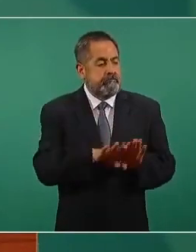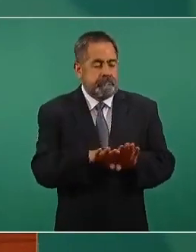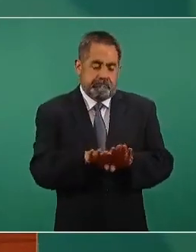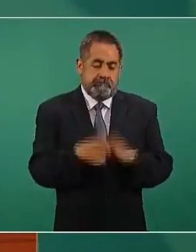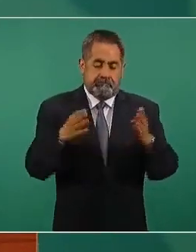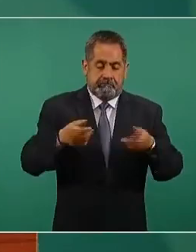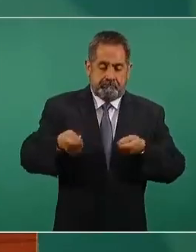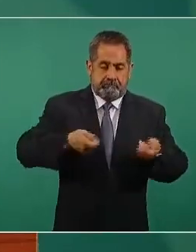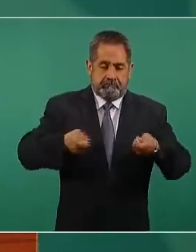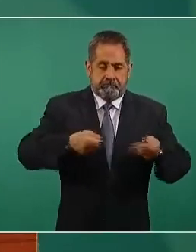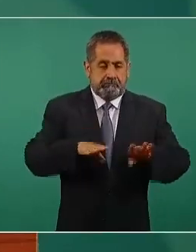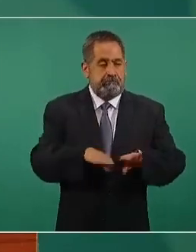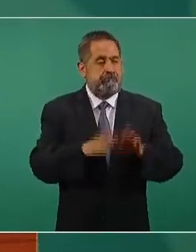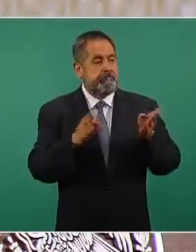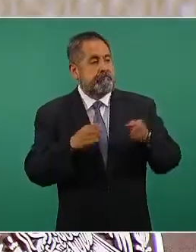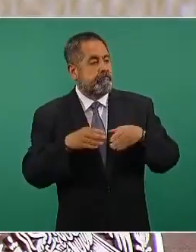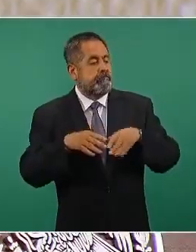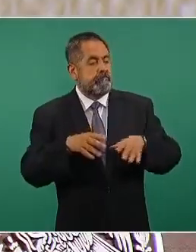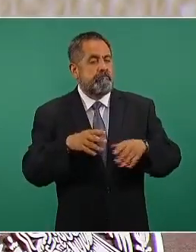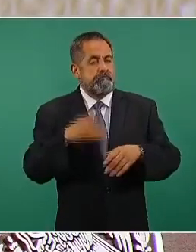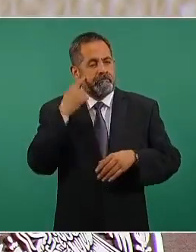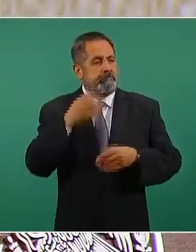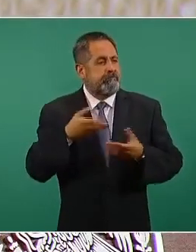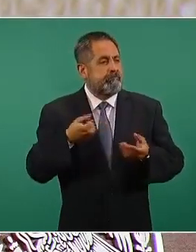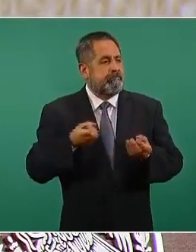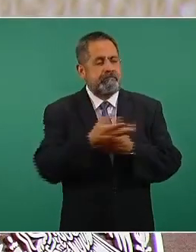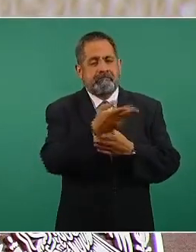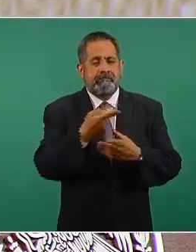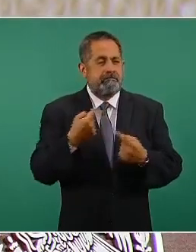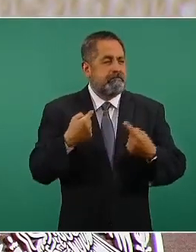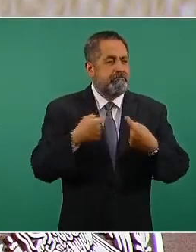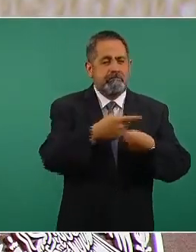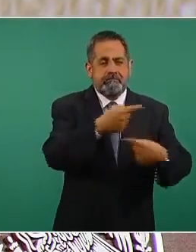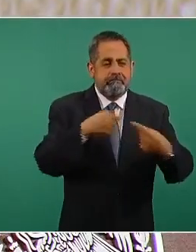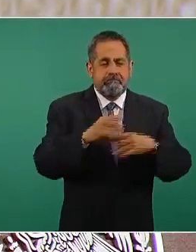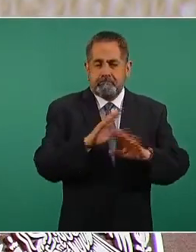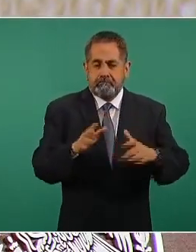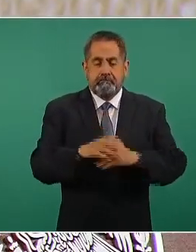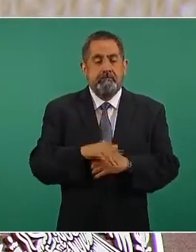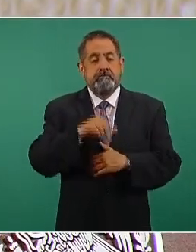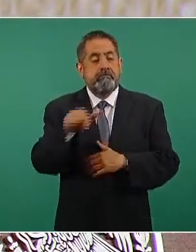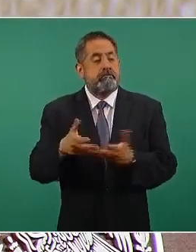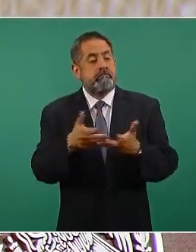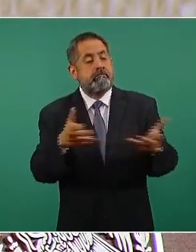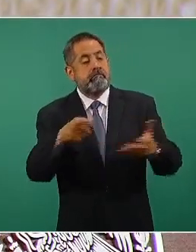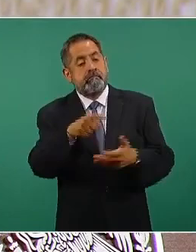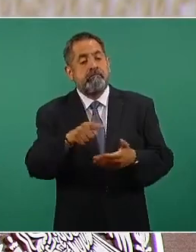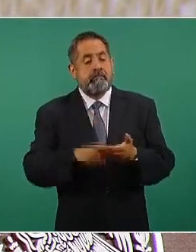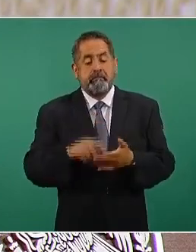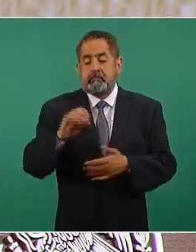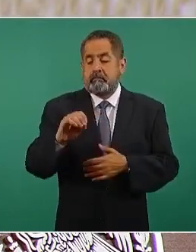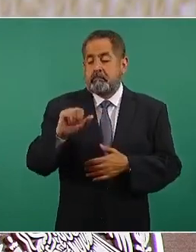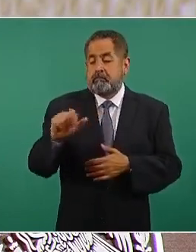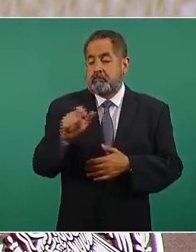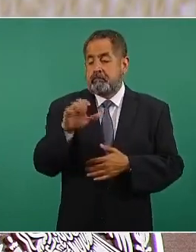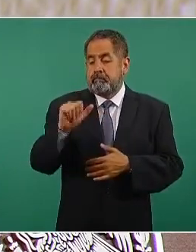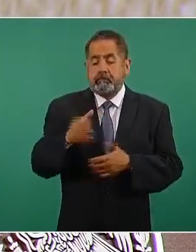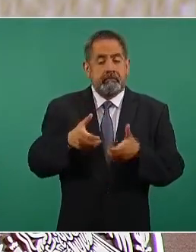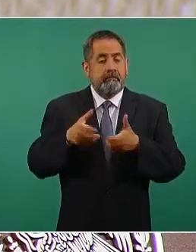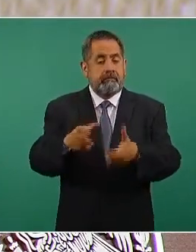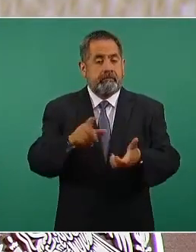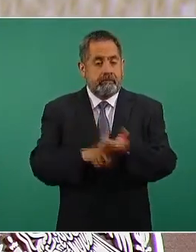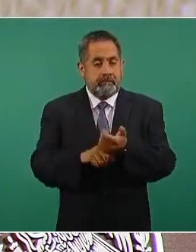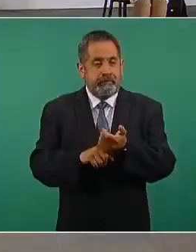las vías de comunicación. También se ubica un predio en la calle de Oaxaca y Avenida Central